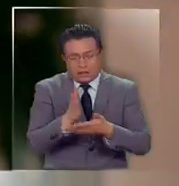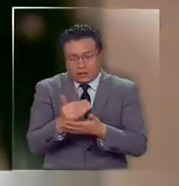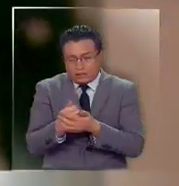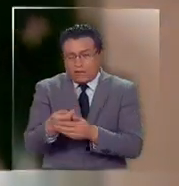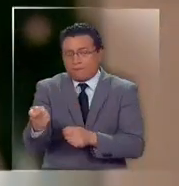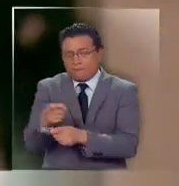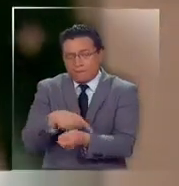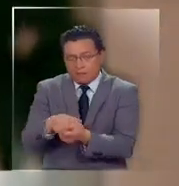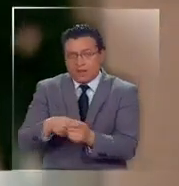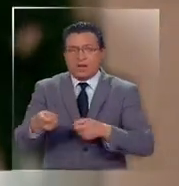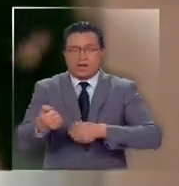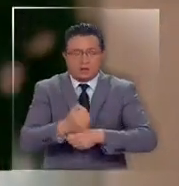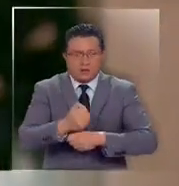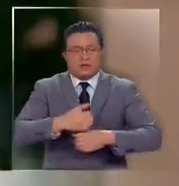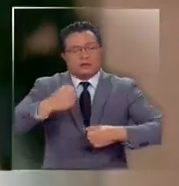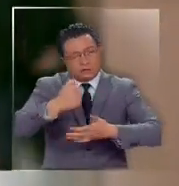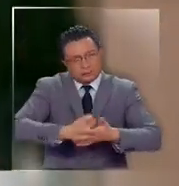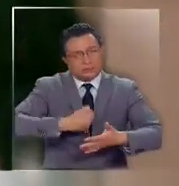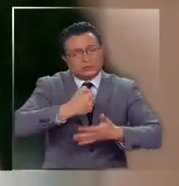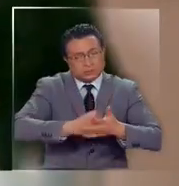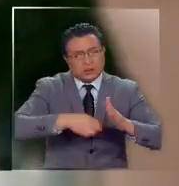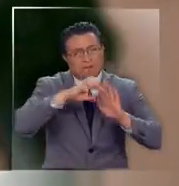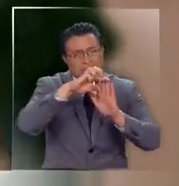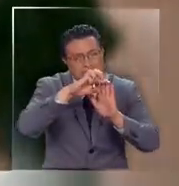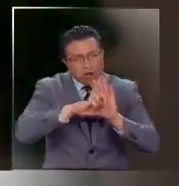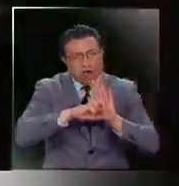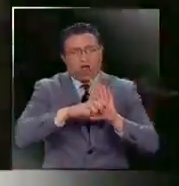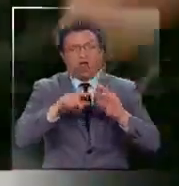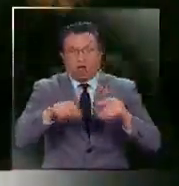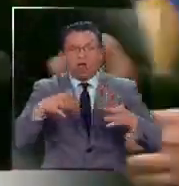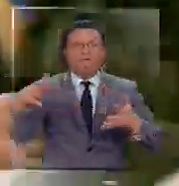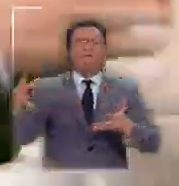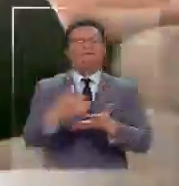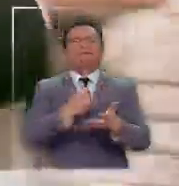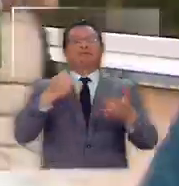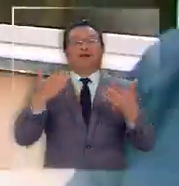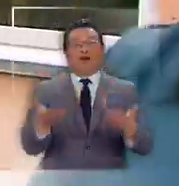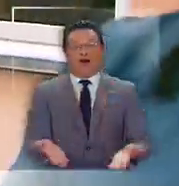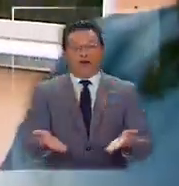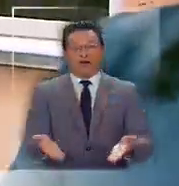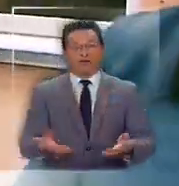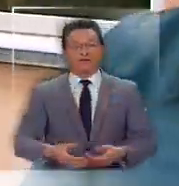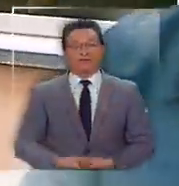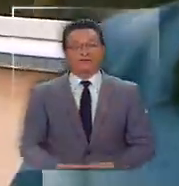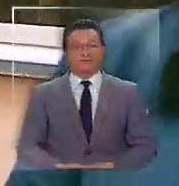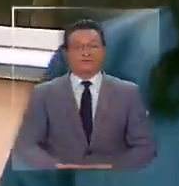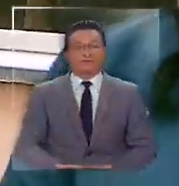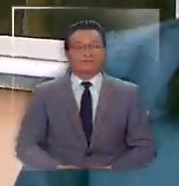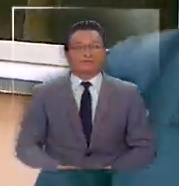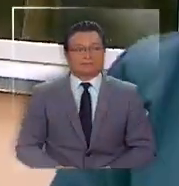organizando a la familia, empujando el proyecto, y hoy día lo ven cristalizado. Cecilia Villa.